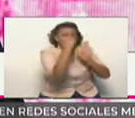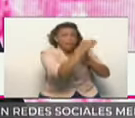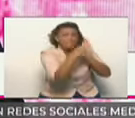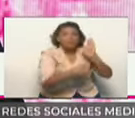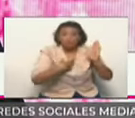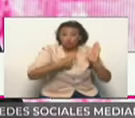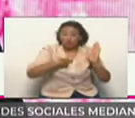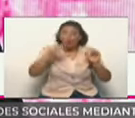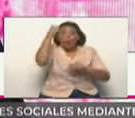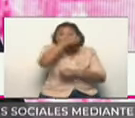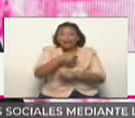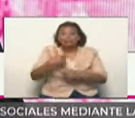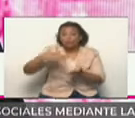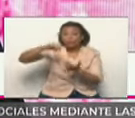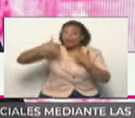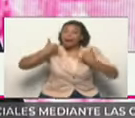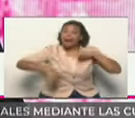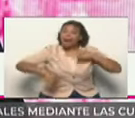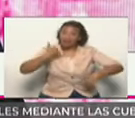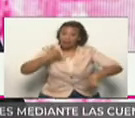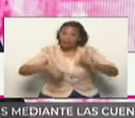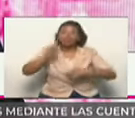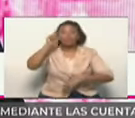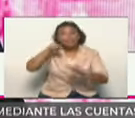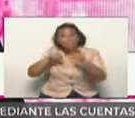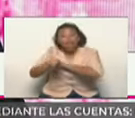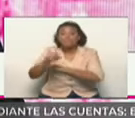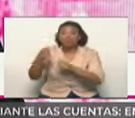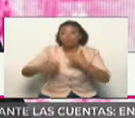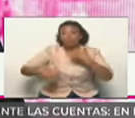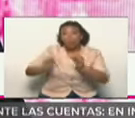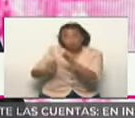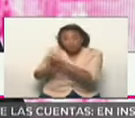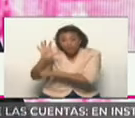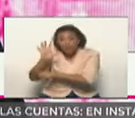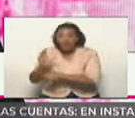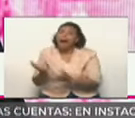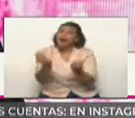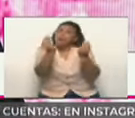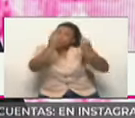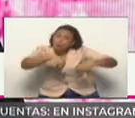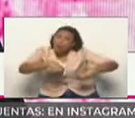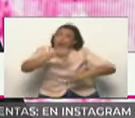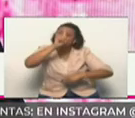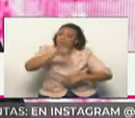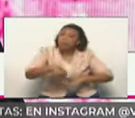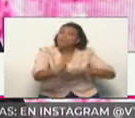por Argelia, también miembro de los BRIC. Así que vamos tejiendo los acuerdos bilaterales,